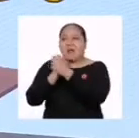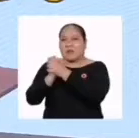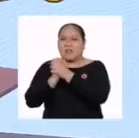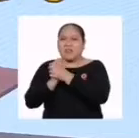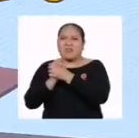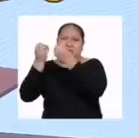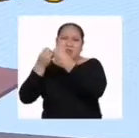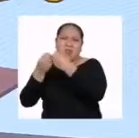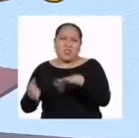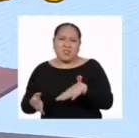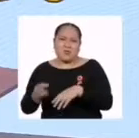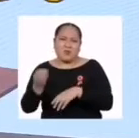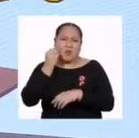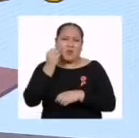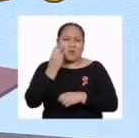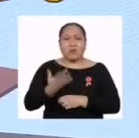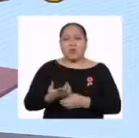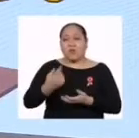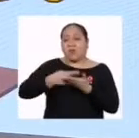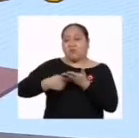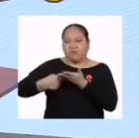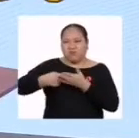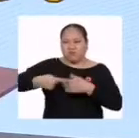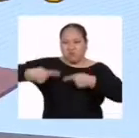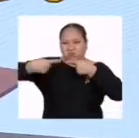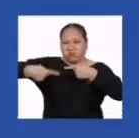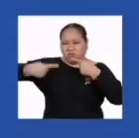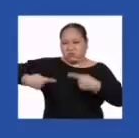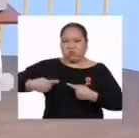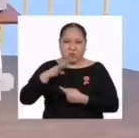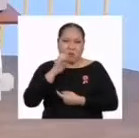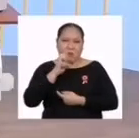una tontería, como una discusión entre barras deportivas.